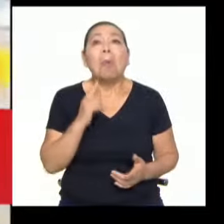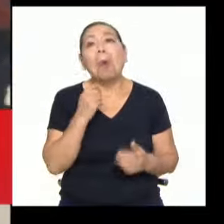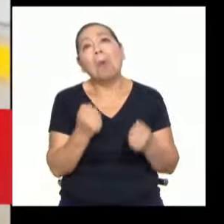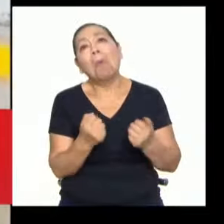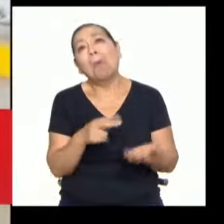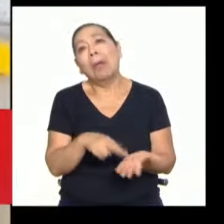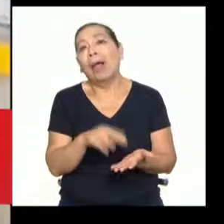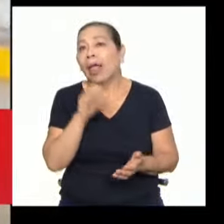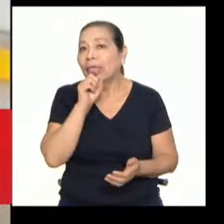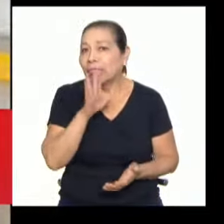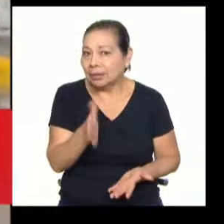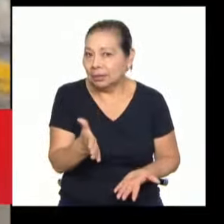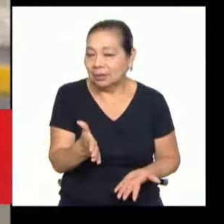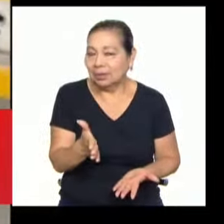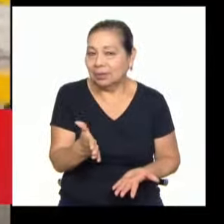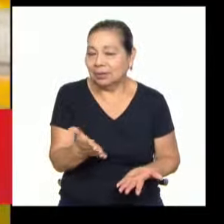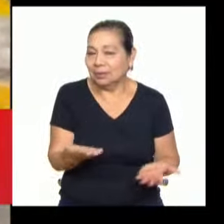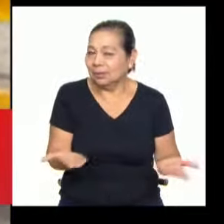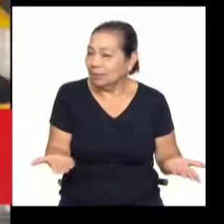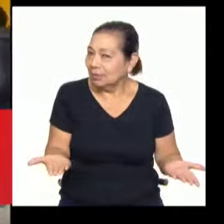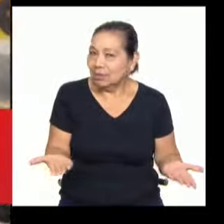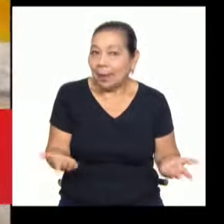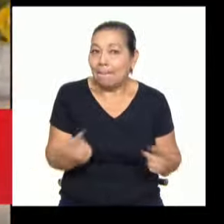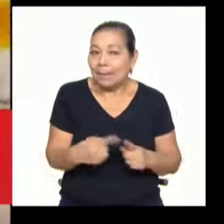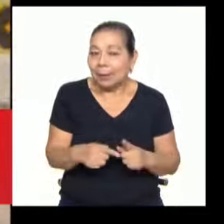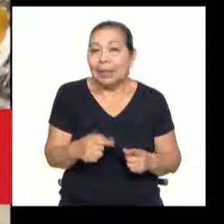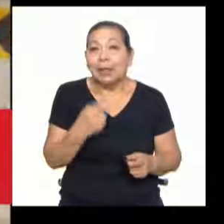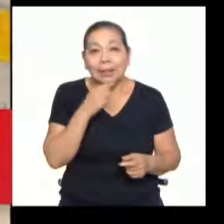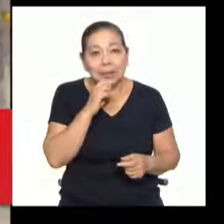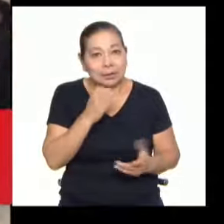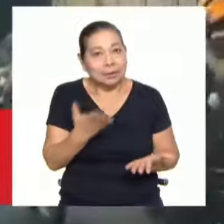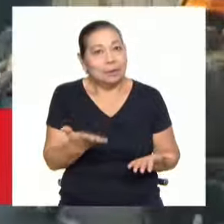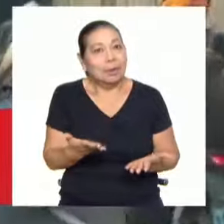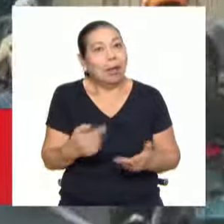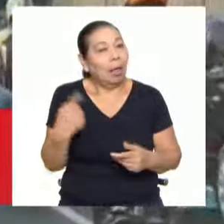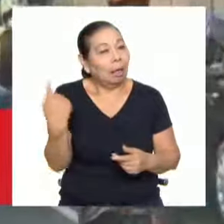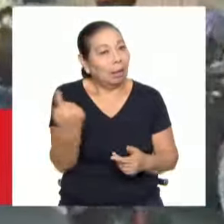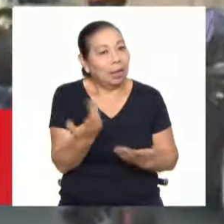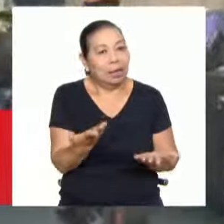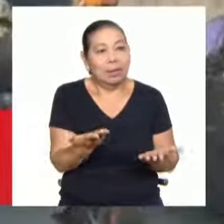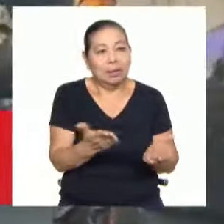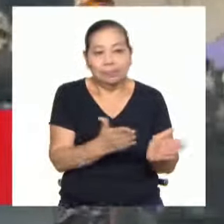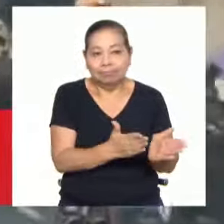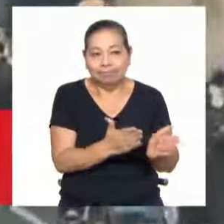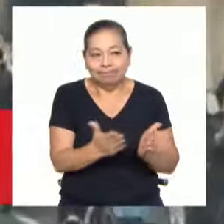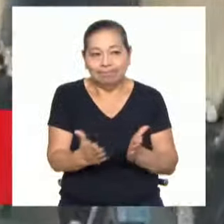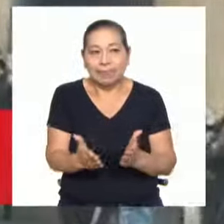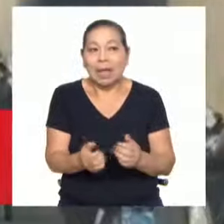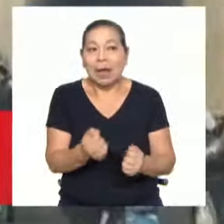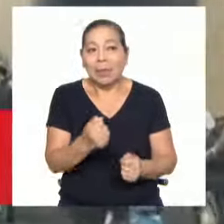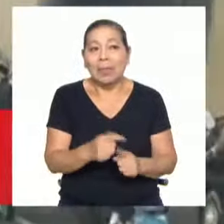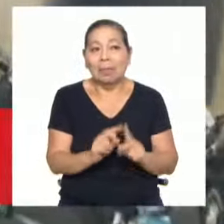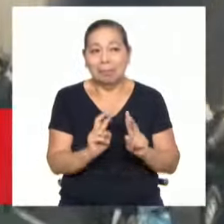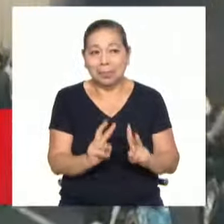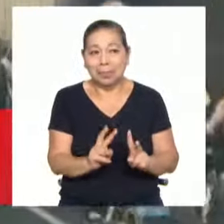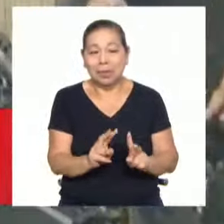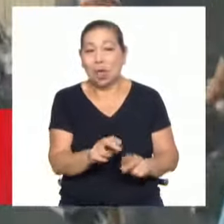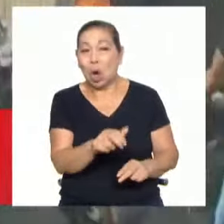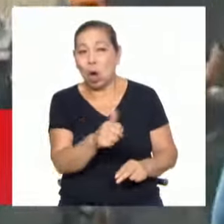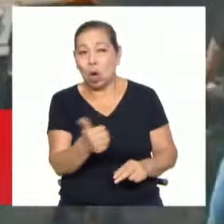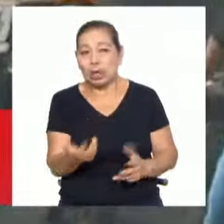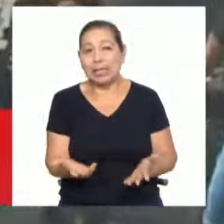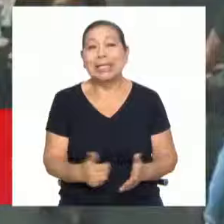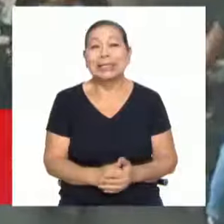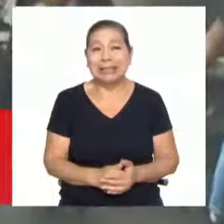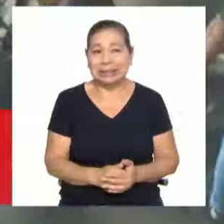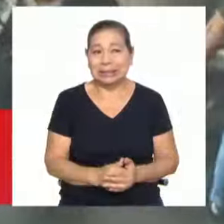la invocación a ver a nuestras autoridades para mejorar en general todo el sistema del transporte. Estas son otras imágenes, por